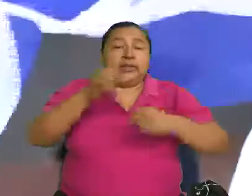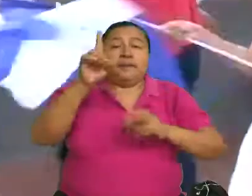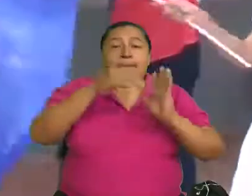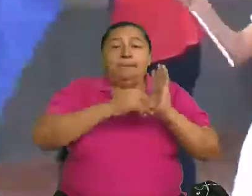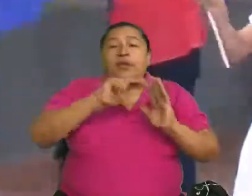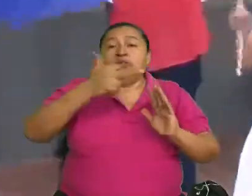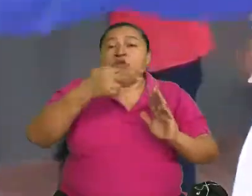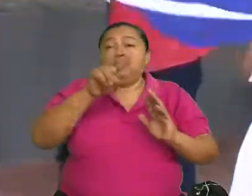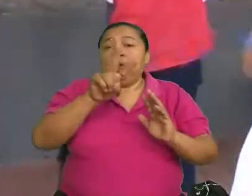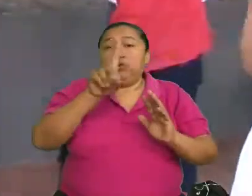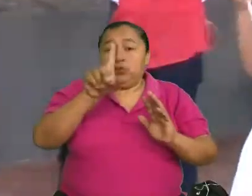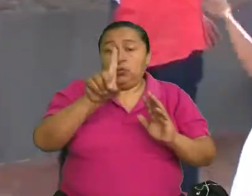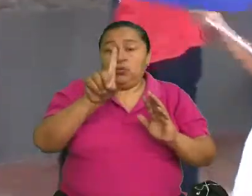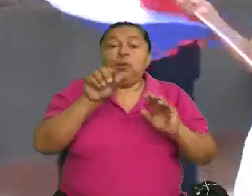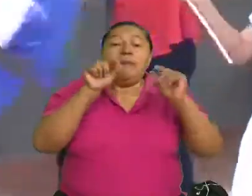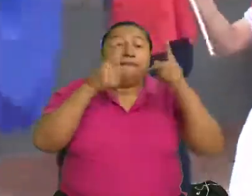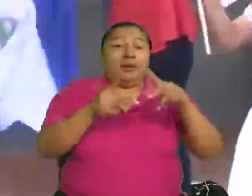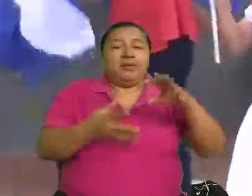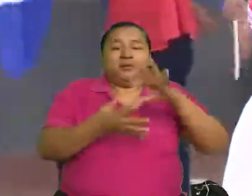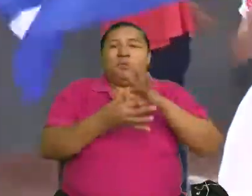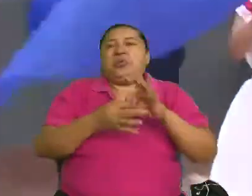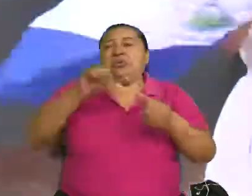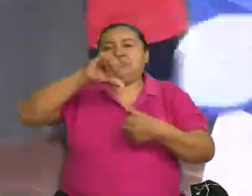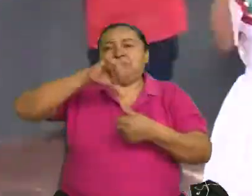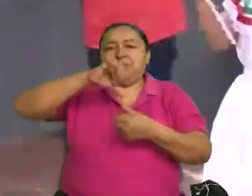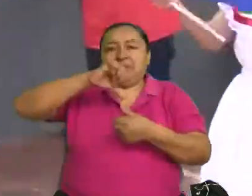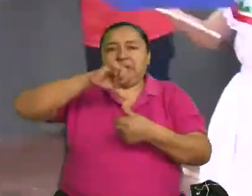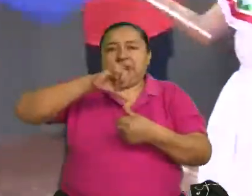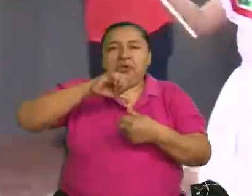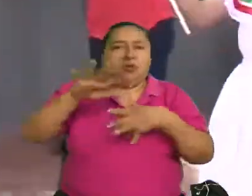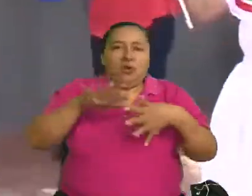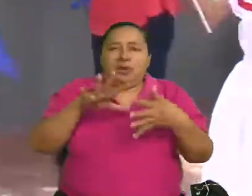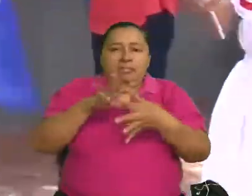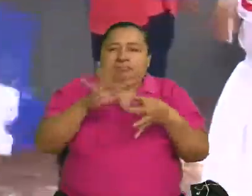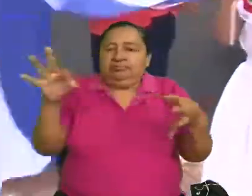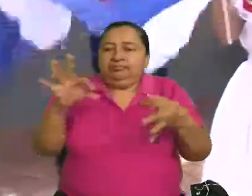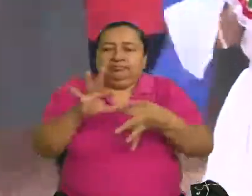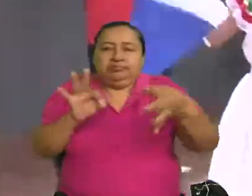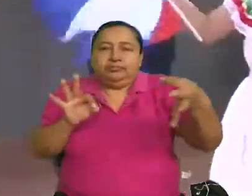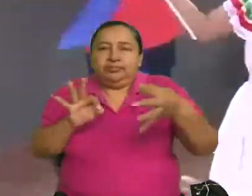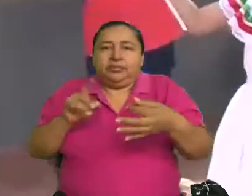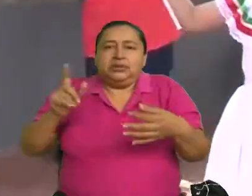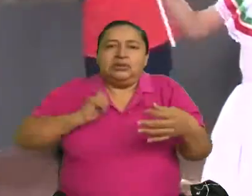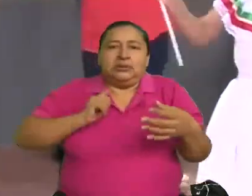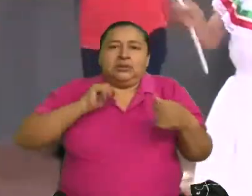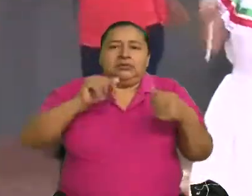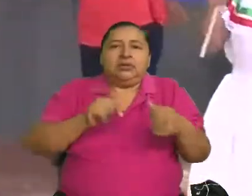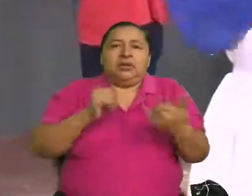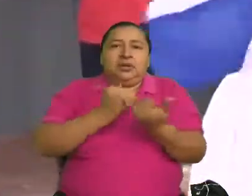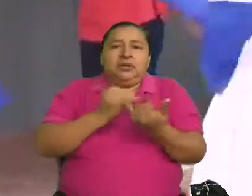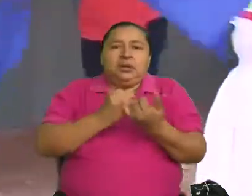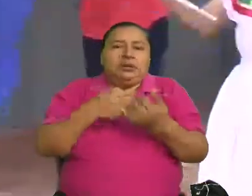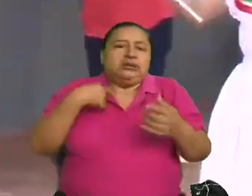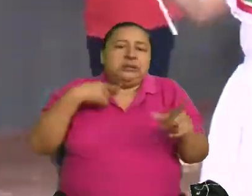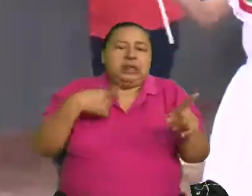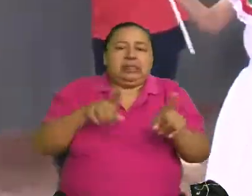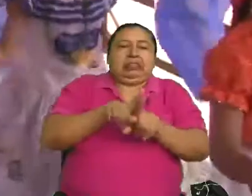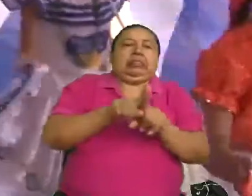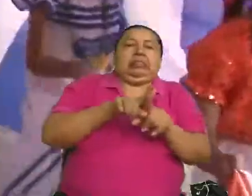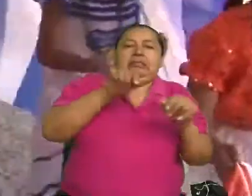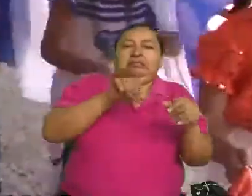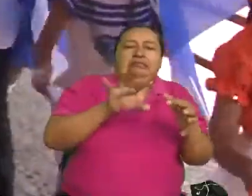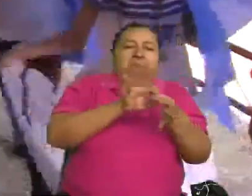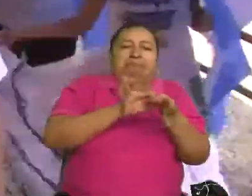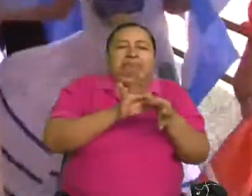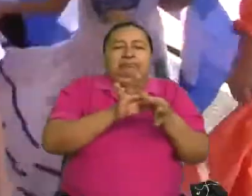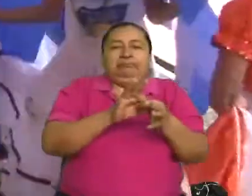juntos, quedamos unidos. Así es. Y no se podían separar. Teníamos un mal como de patria, pues, estar siempre junto